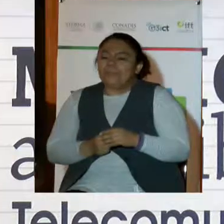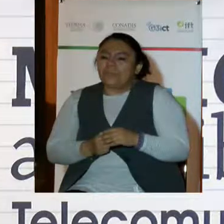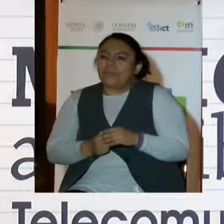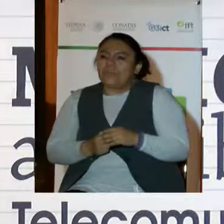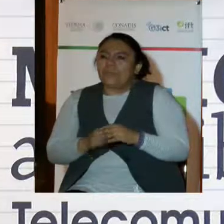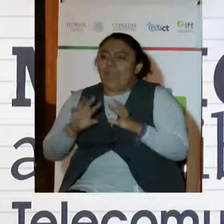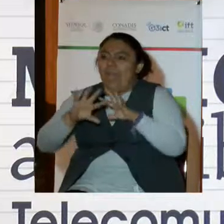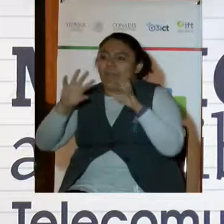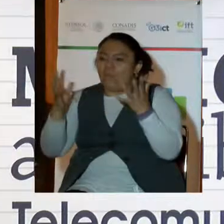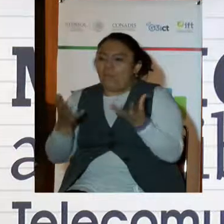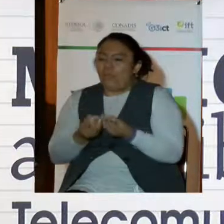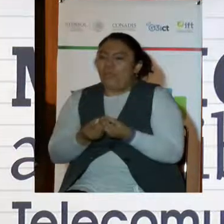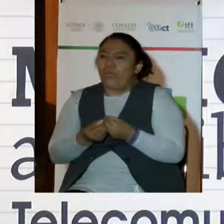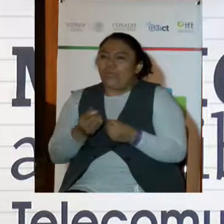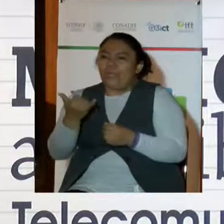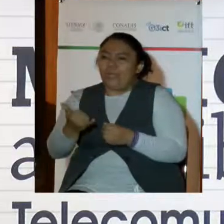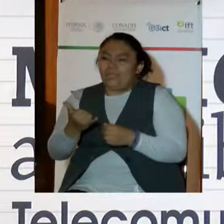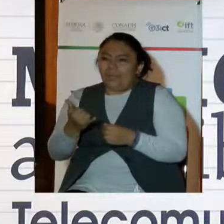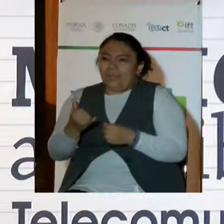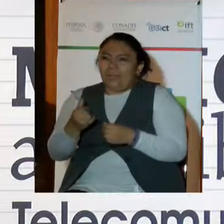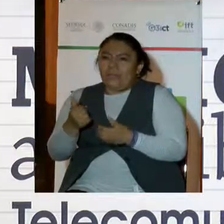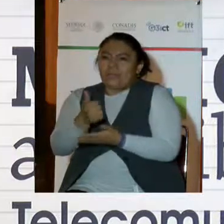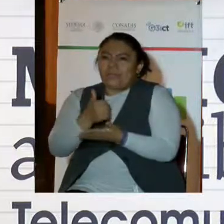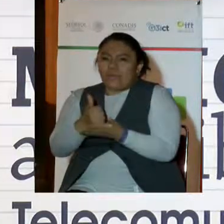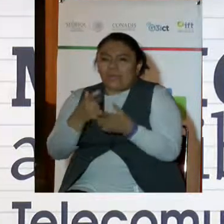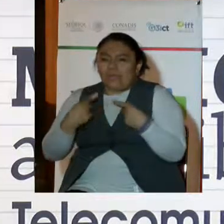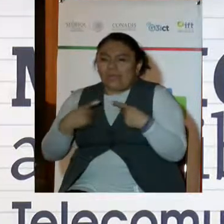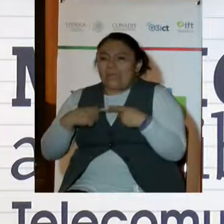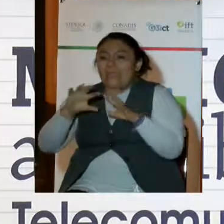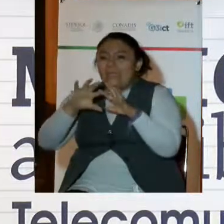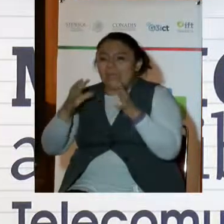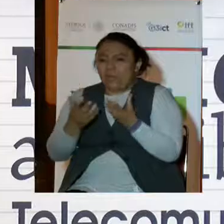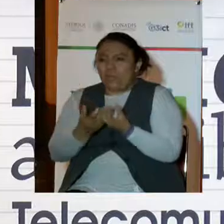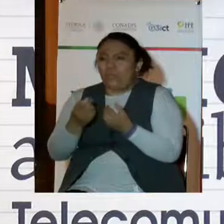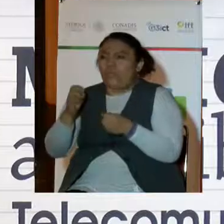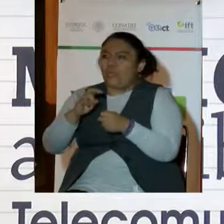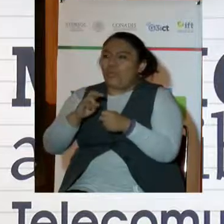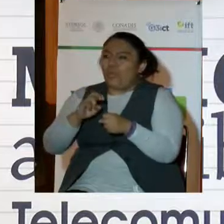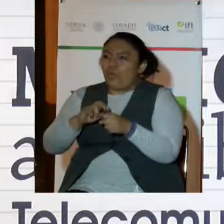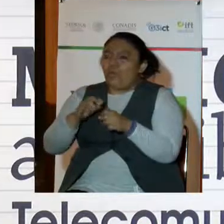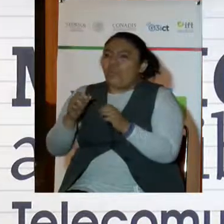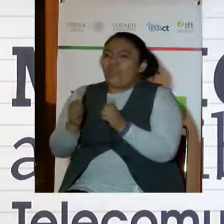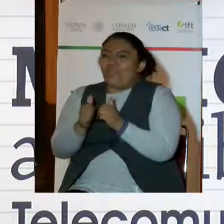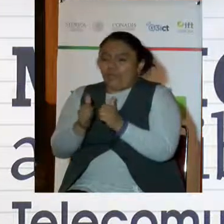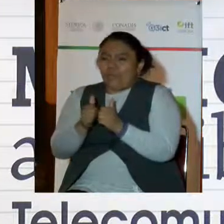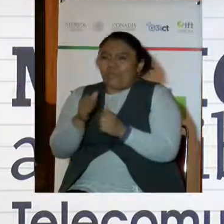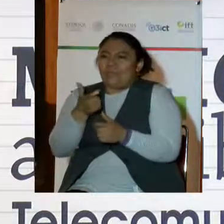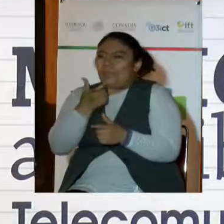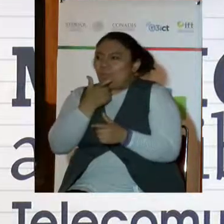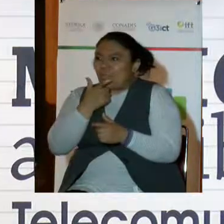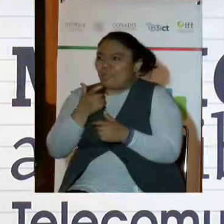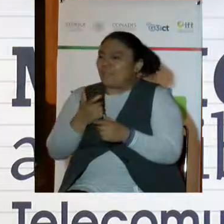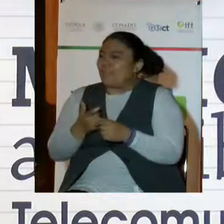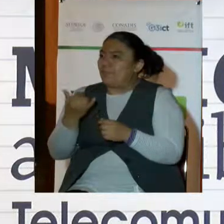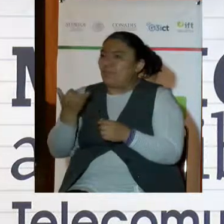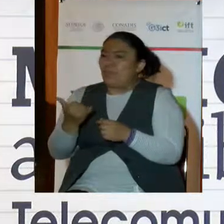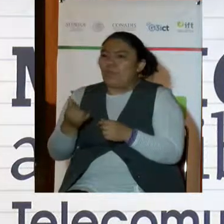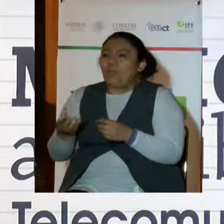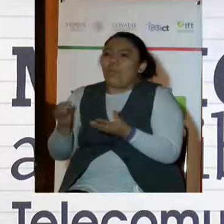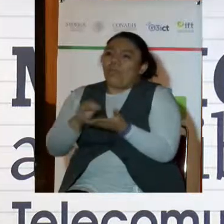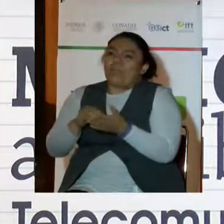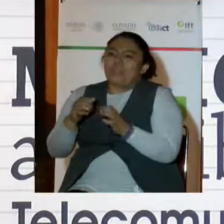al mundo y a los ciudadanos del mundo con empatía, ¿sí? Desde los